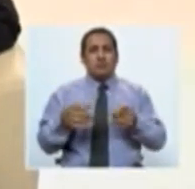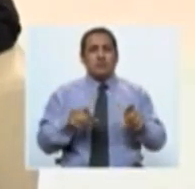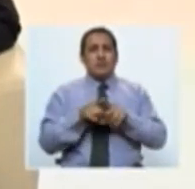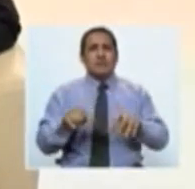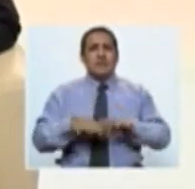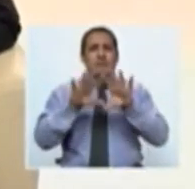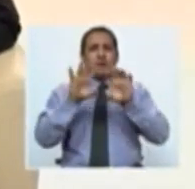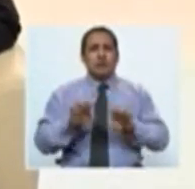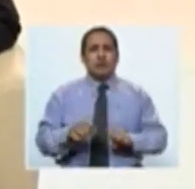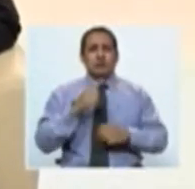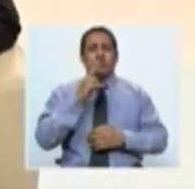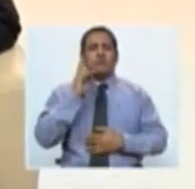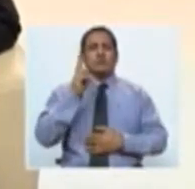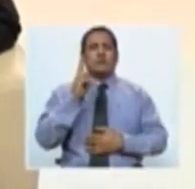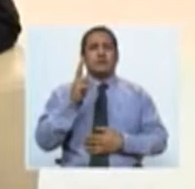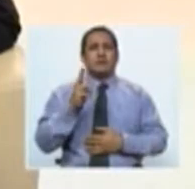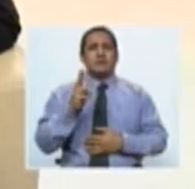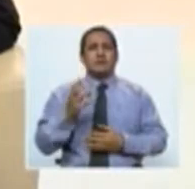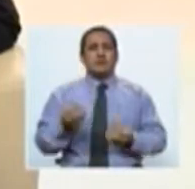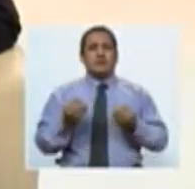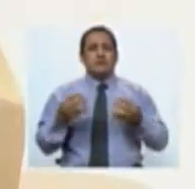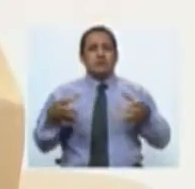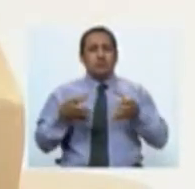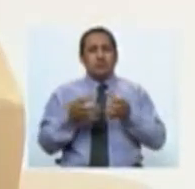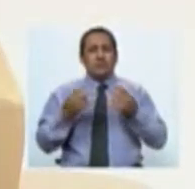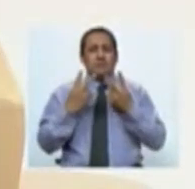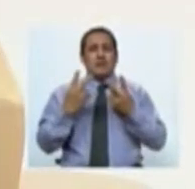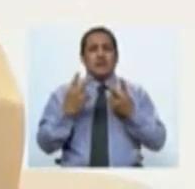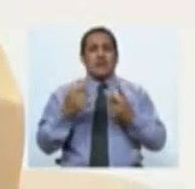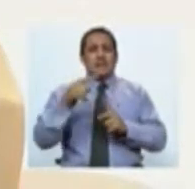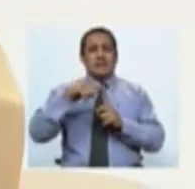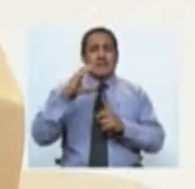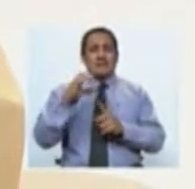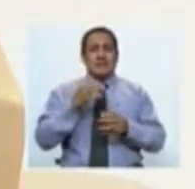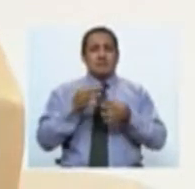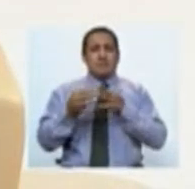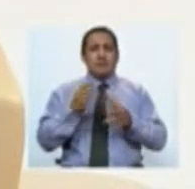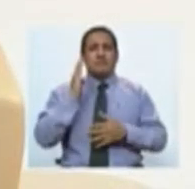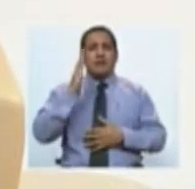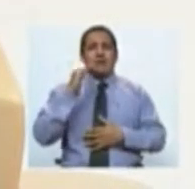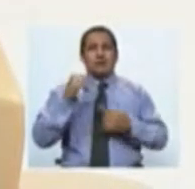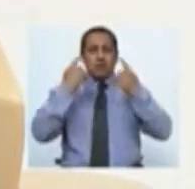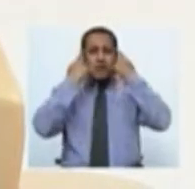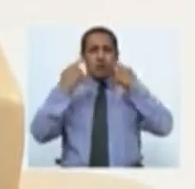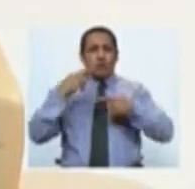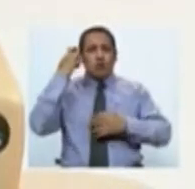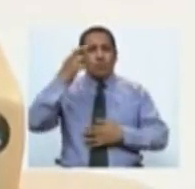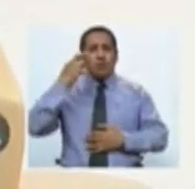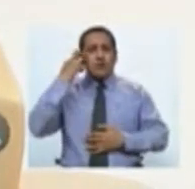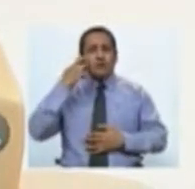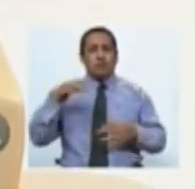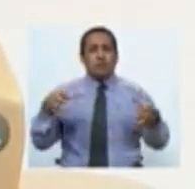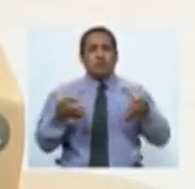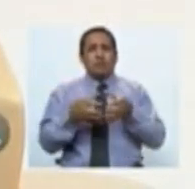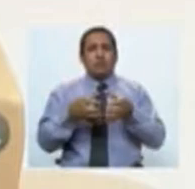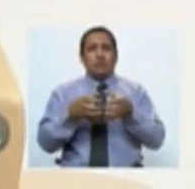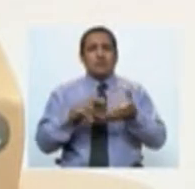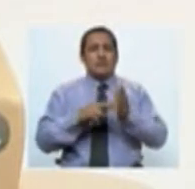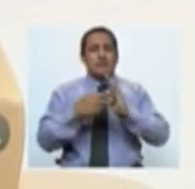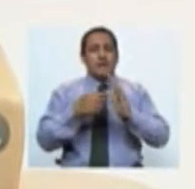de evaluación de los docentes? El tribunal allí señala que es una decisión política, básicamente,